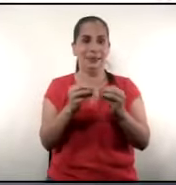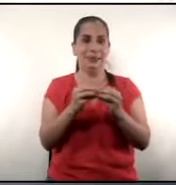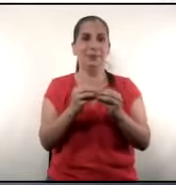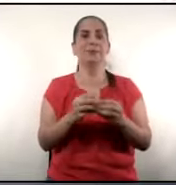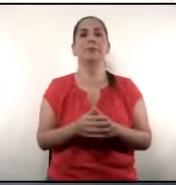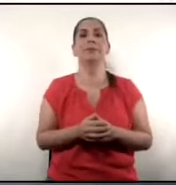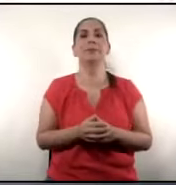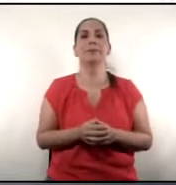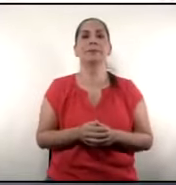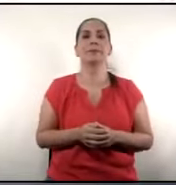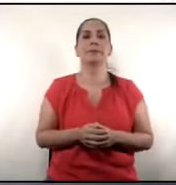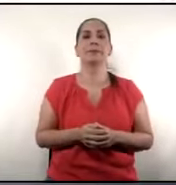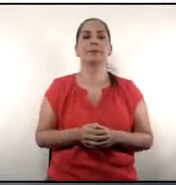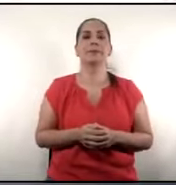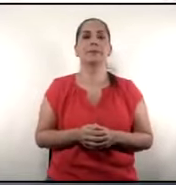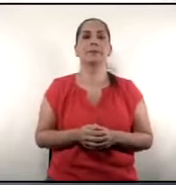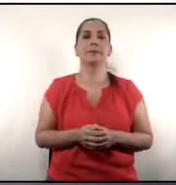esta intervención.